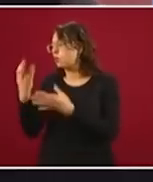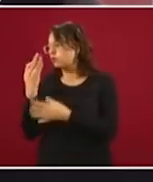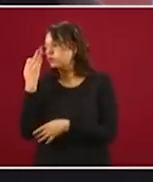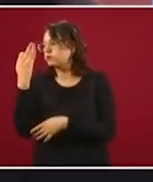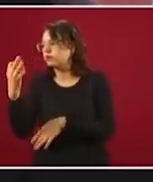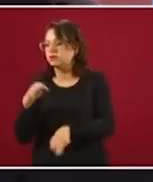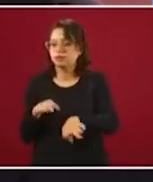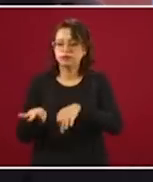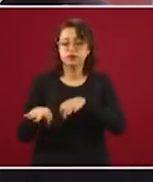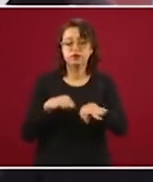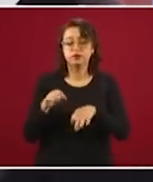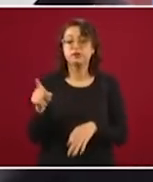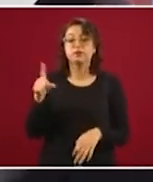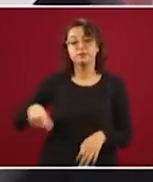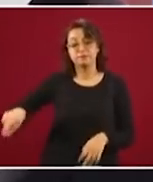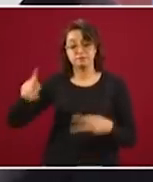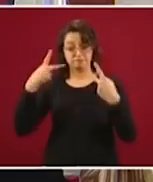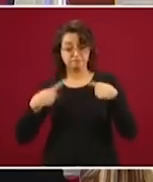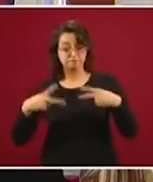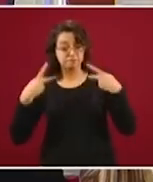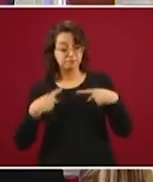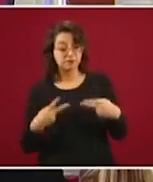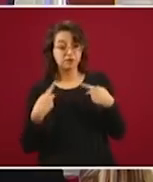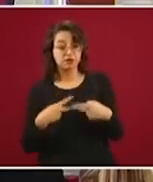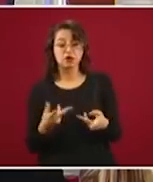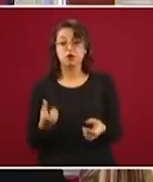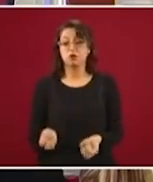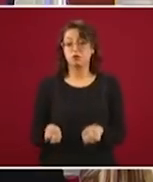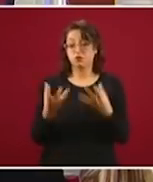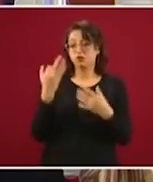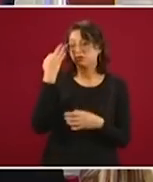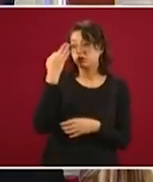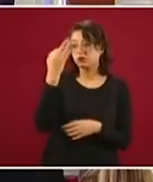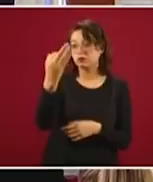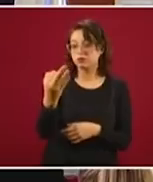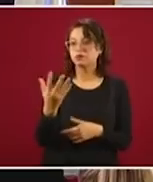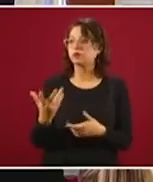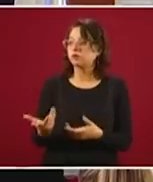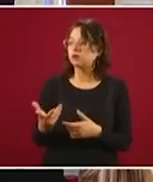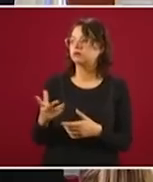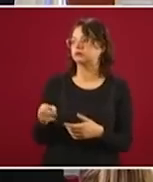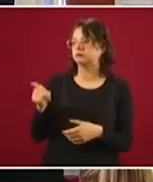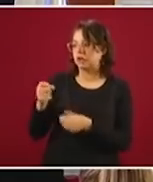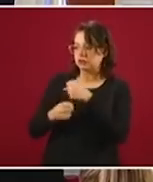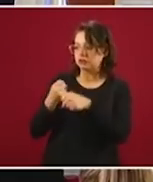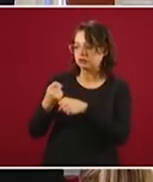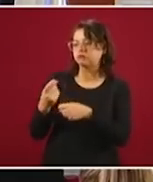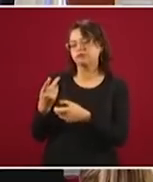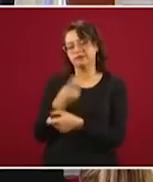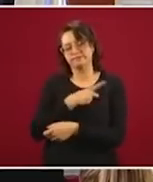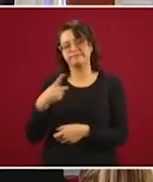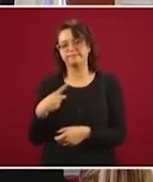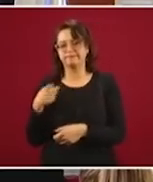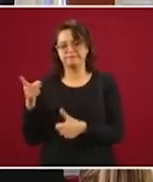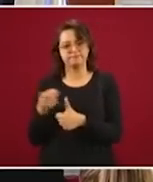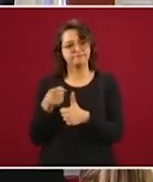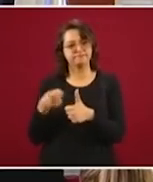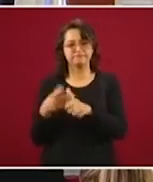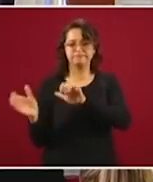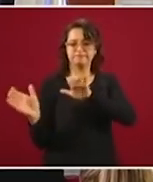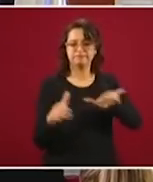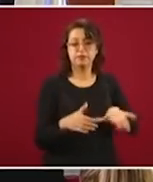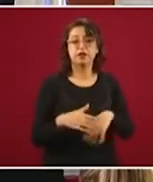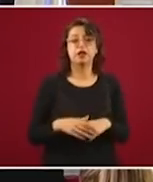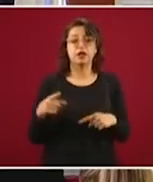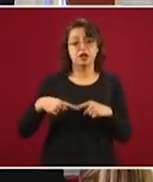la necesidad de resolverse más pronto. Como ven en esta diapositiva, es solo el plan para 2020. el plan